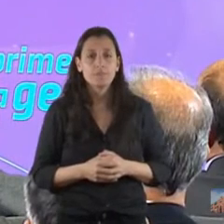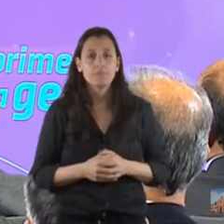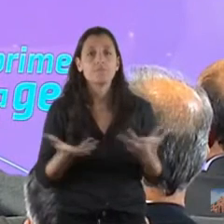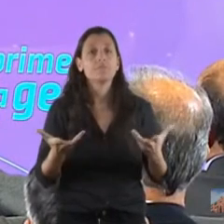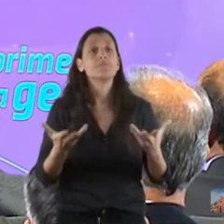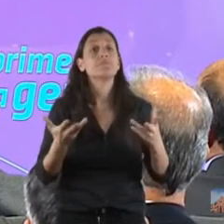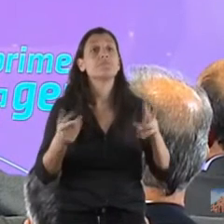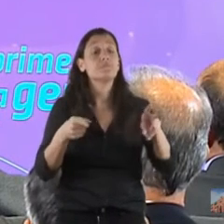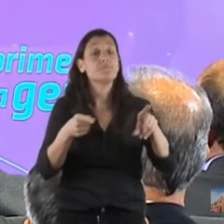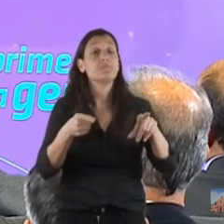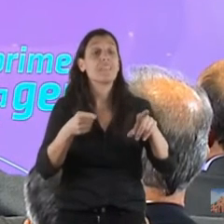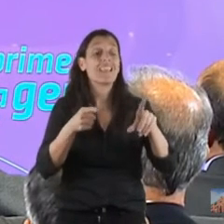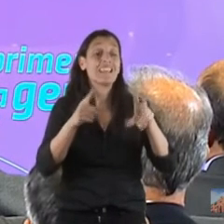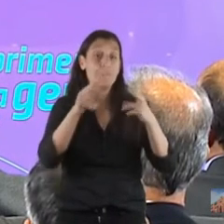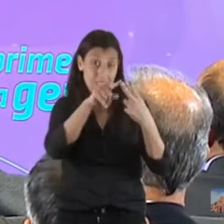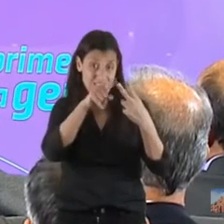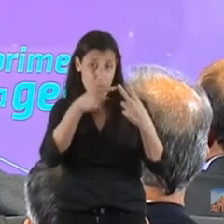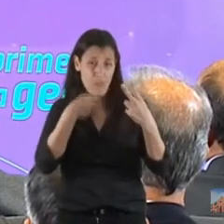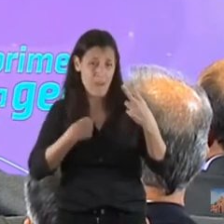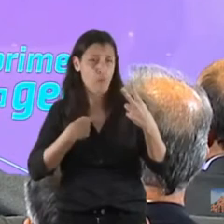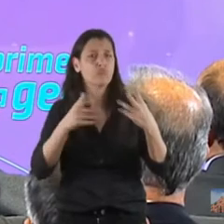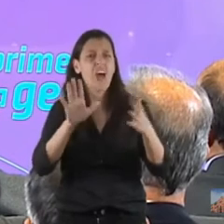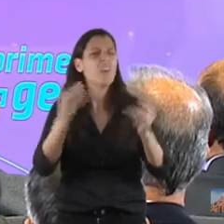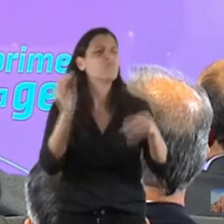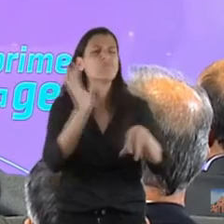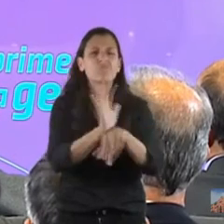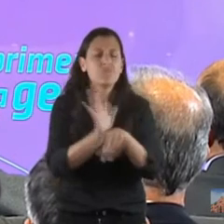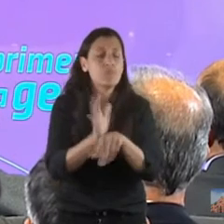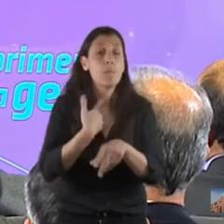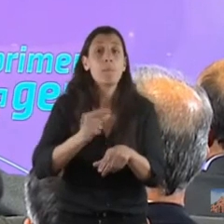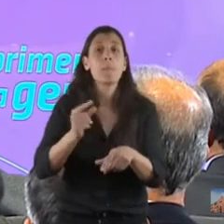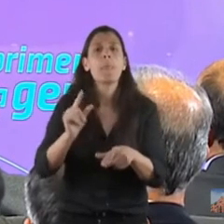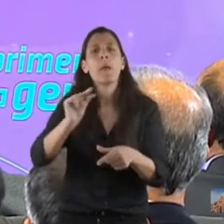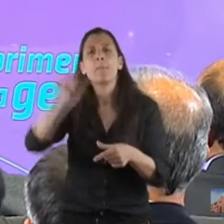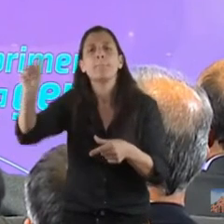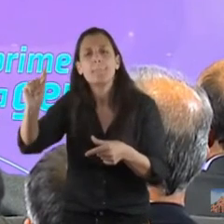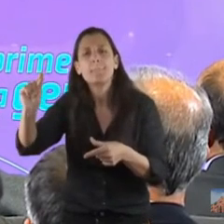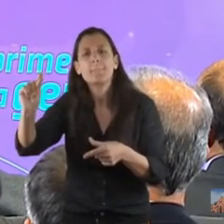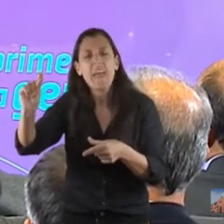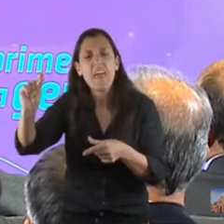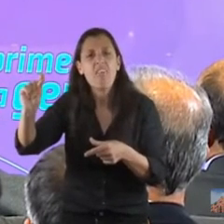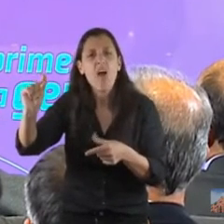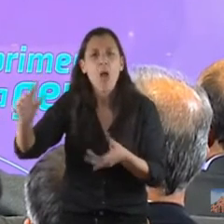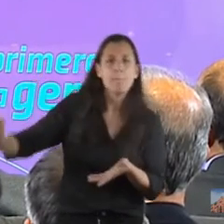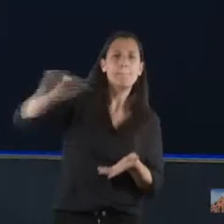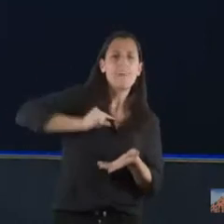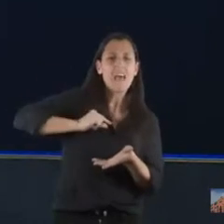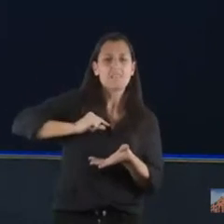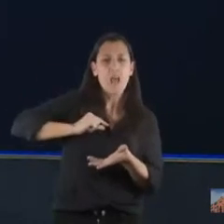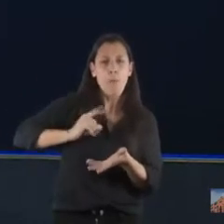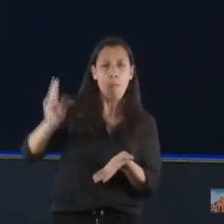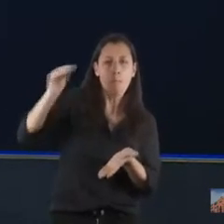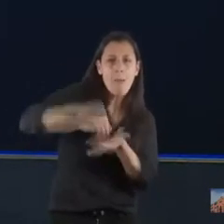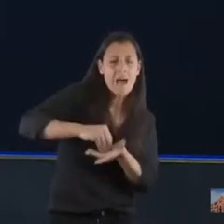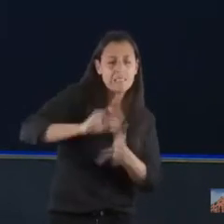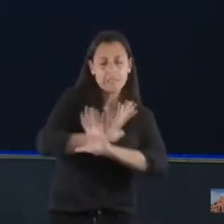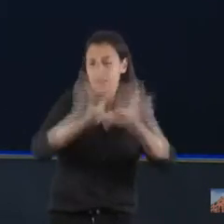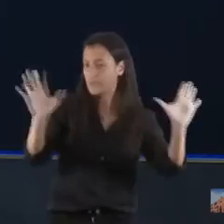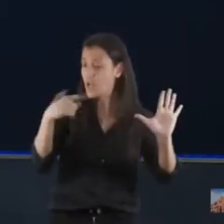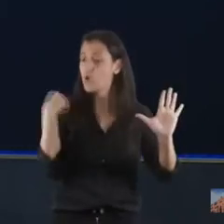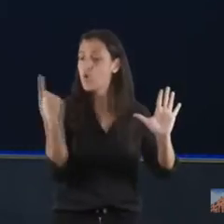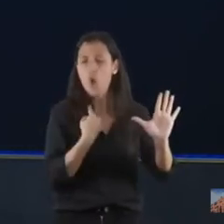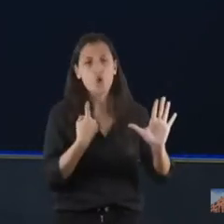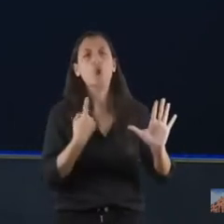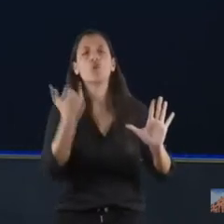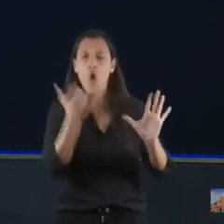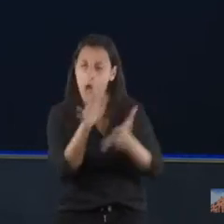básicamente lo que vamos a hacer es no pedirle más plata de misión para financiar el tesoro al banco central nos vamos a arreglar con